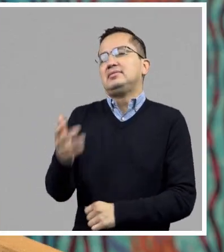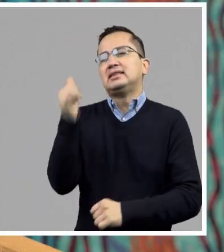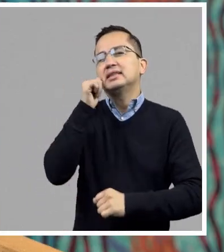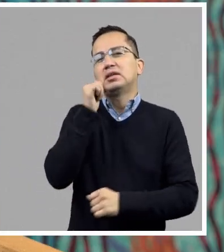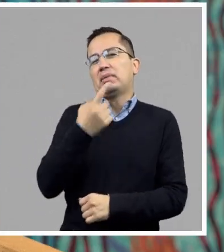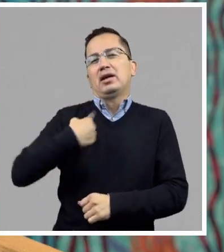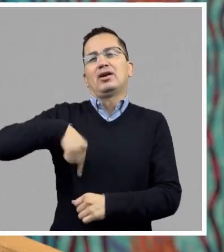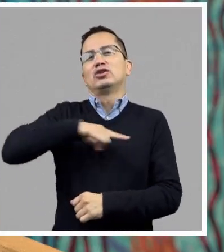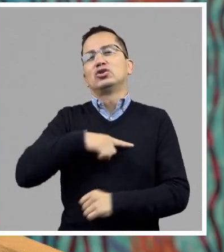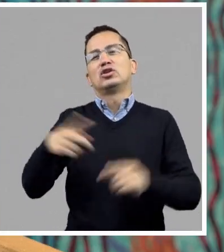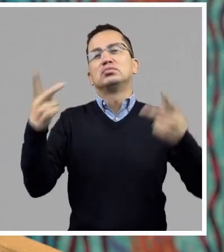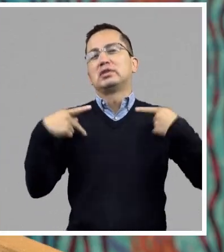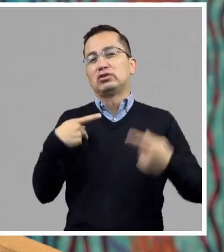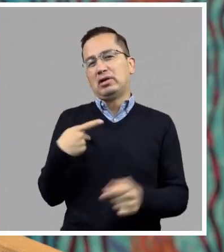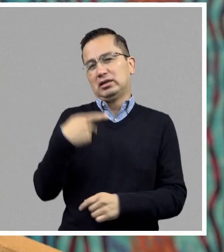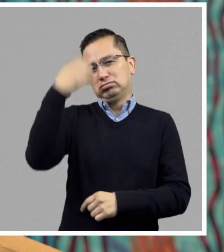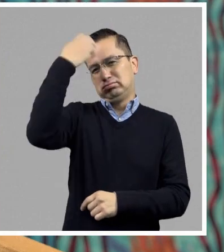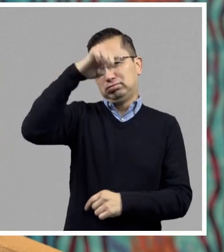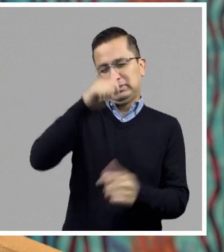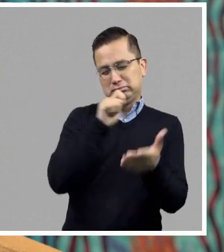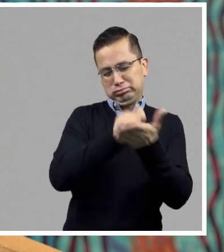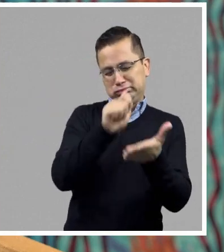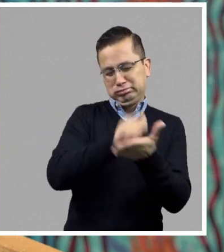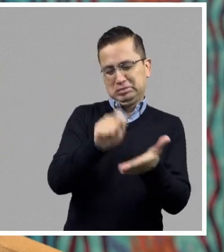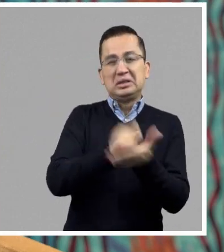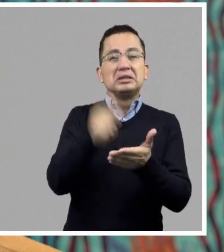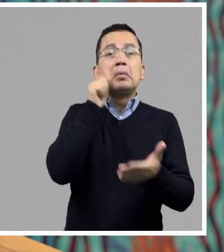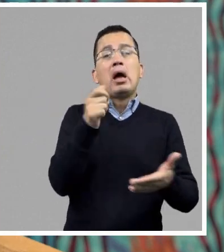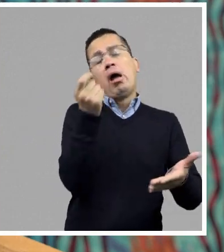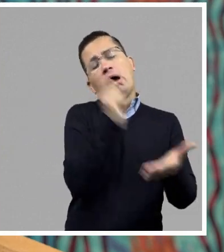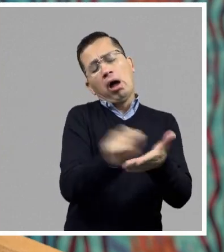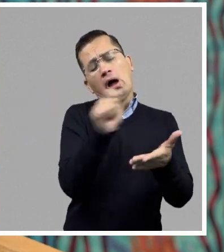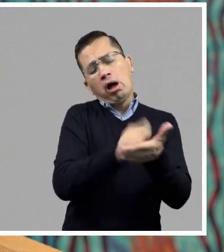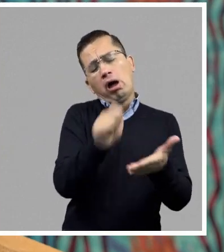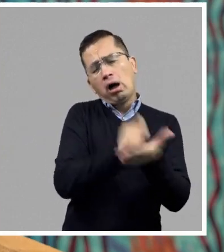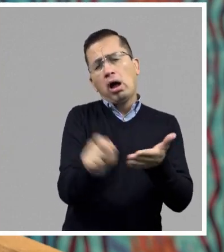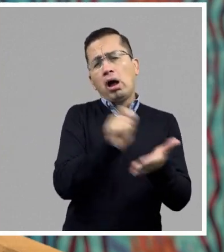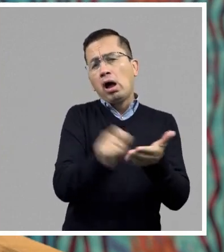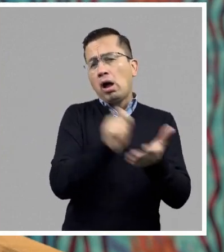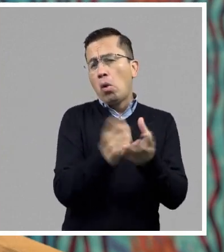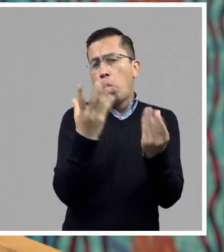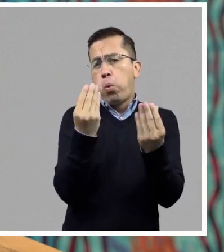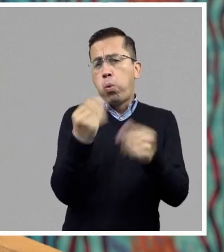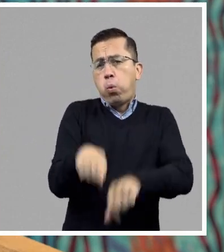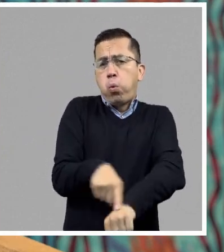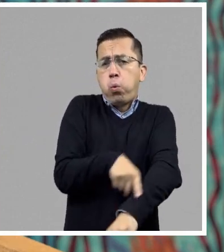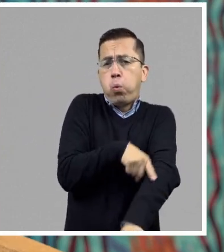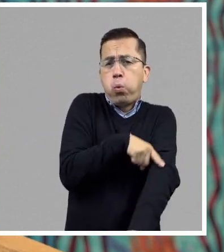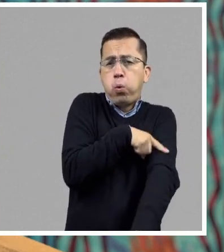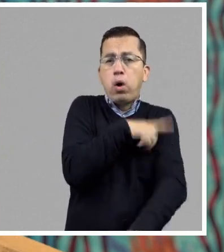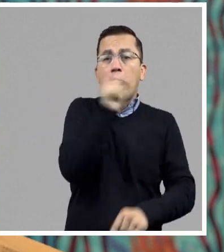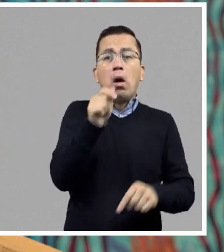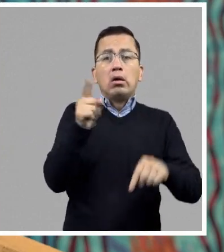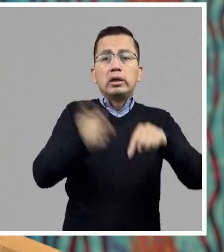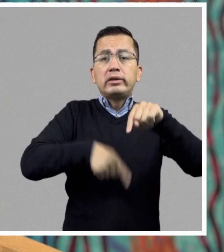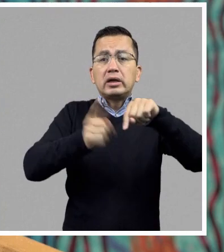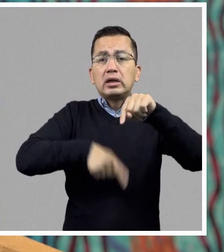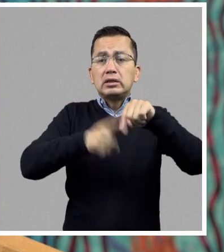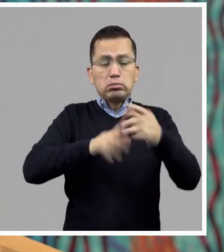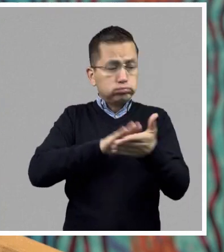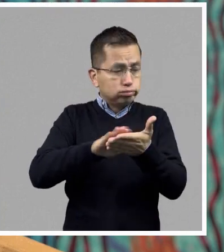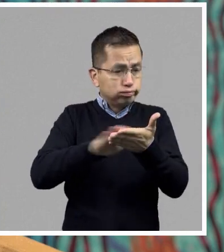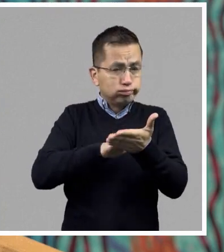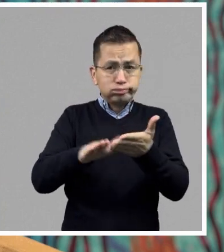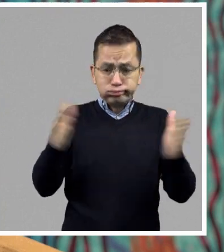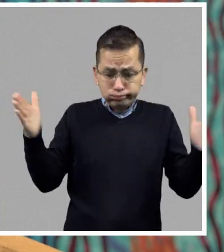cierta costumbre de escribir páginas y páginas y luego de eso no queda nada claro el editor dice no no todas estas de este capítulo creo que no